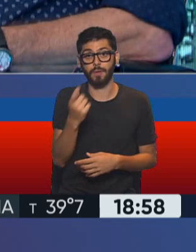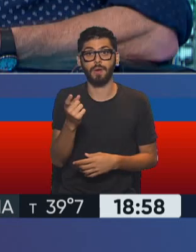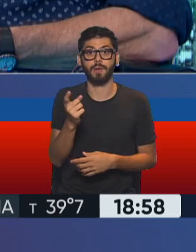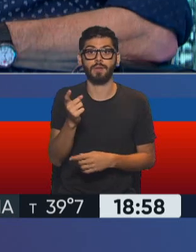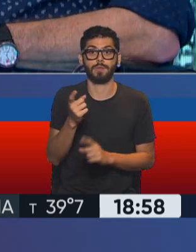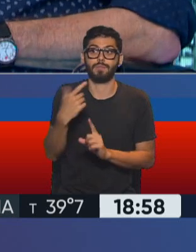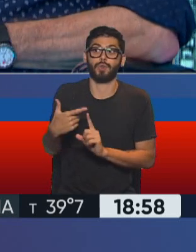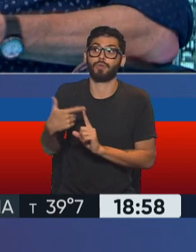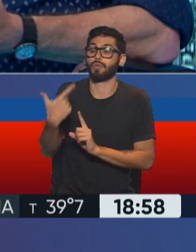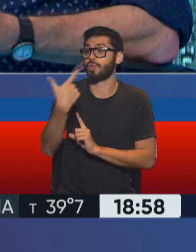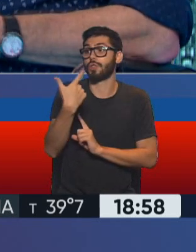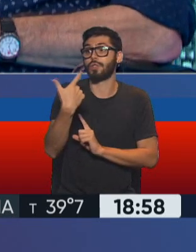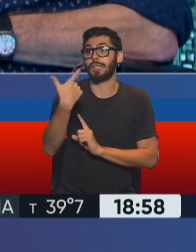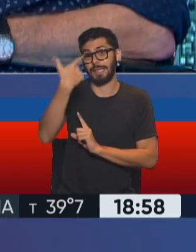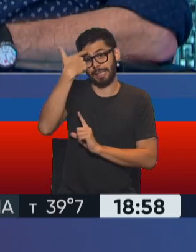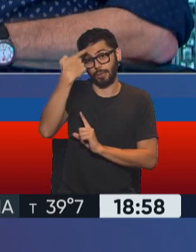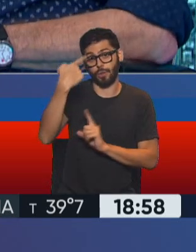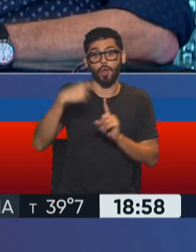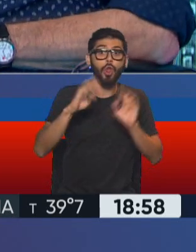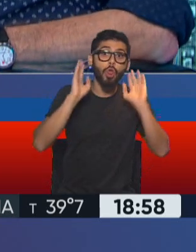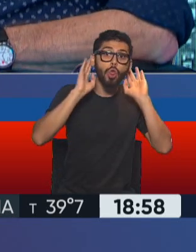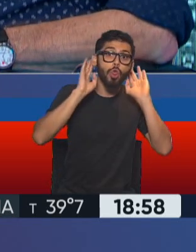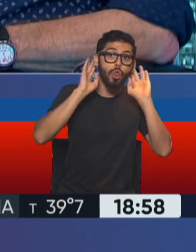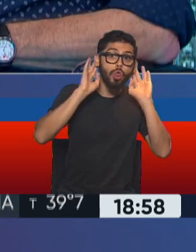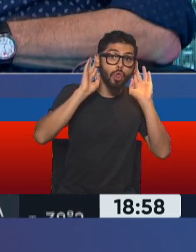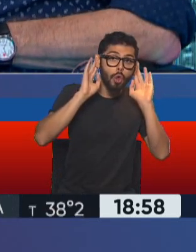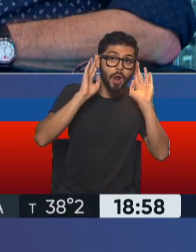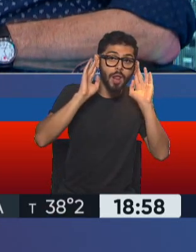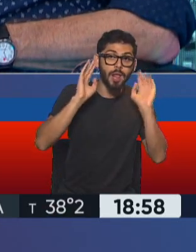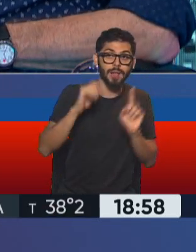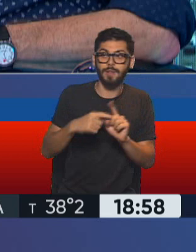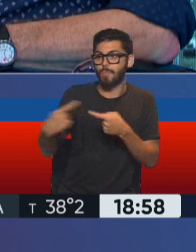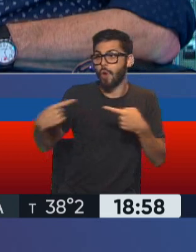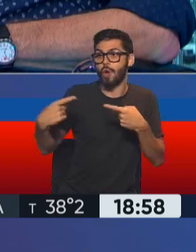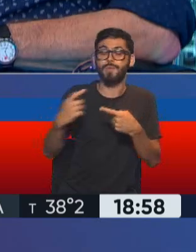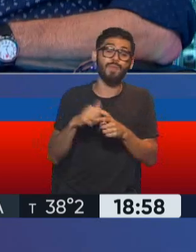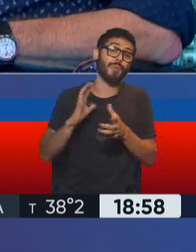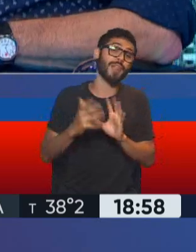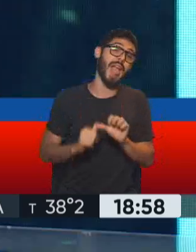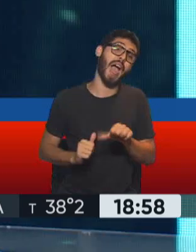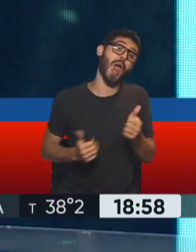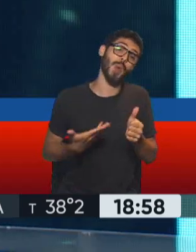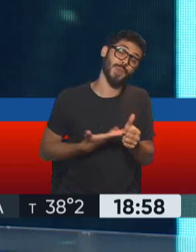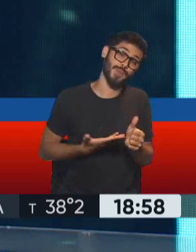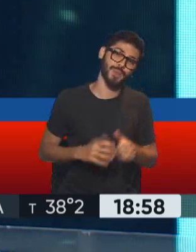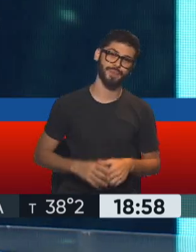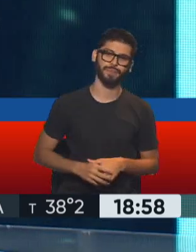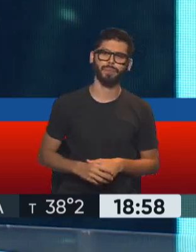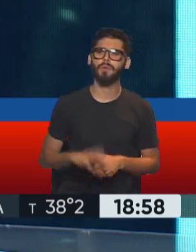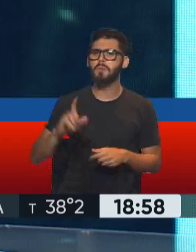suicidio, Duhalde, que era un mediocre ajedrecista, fue el ganador de la partida. En ese escenario político,